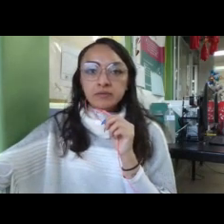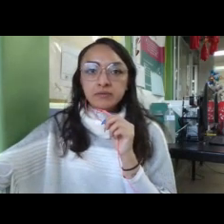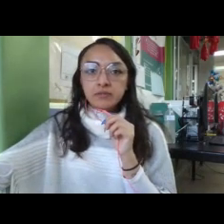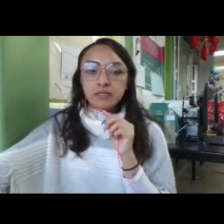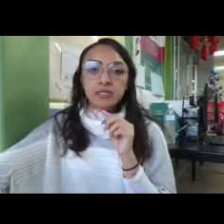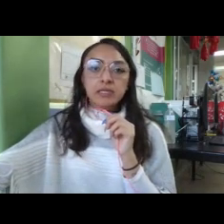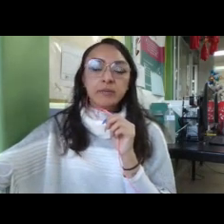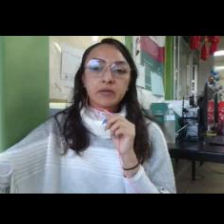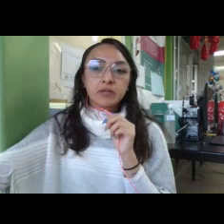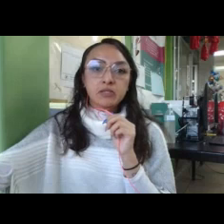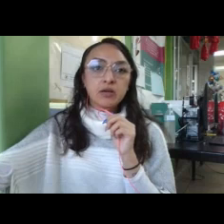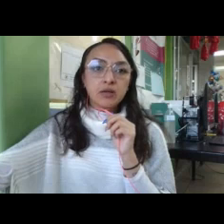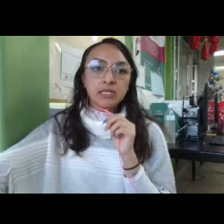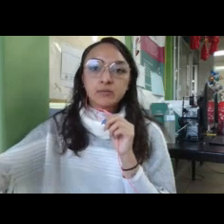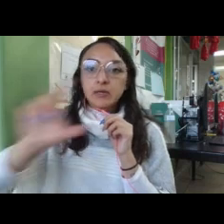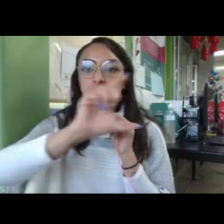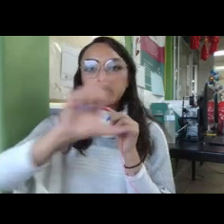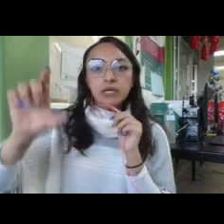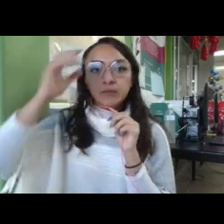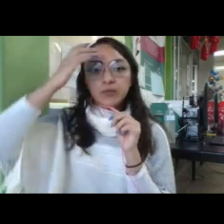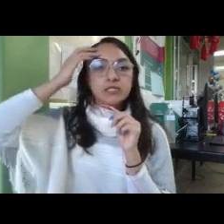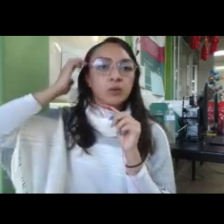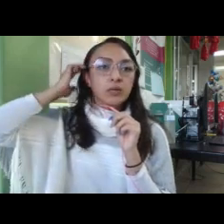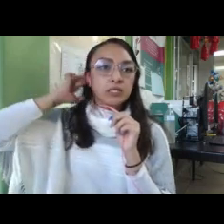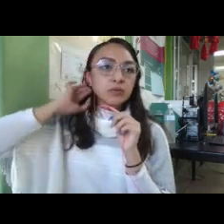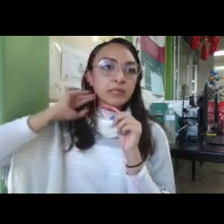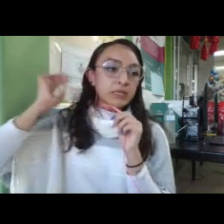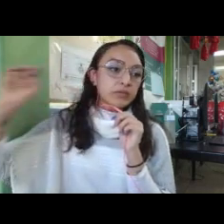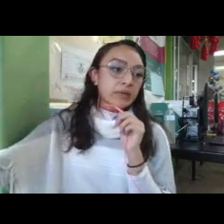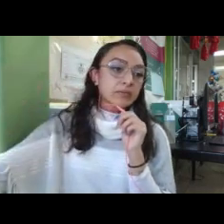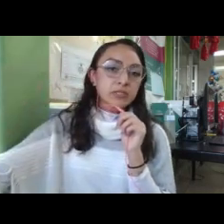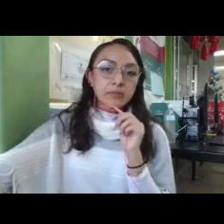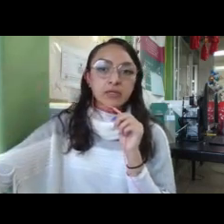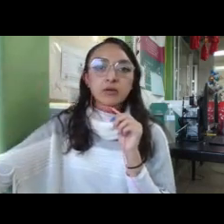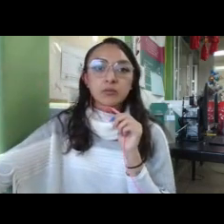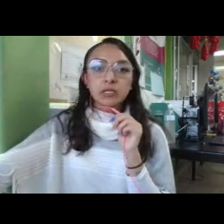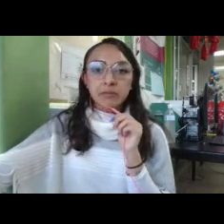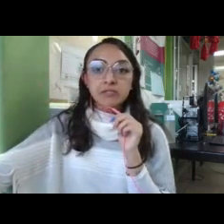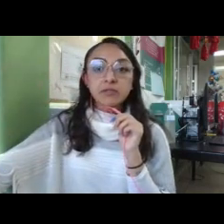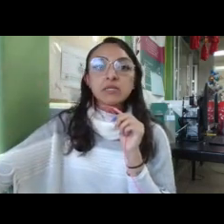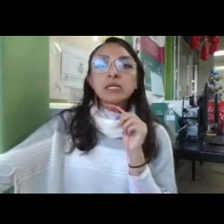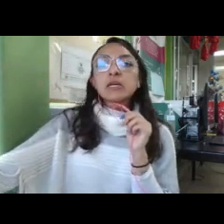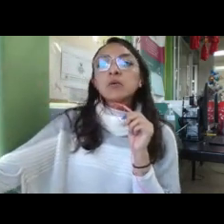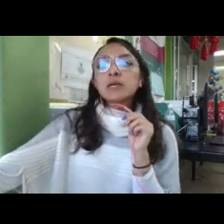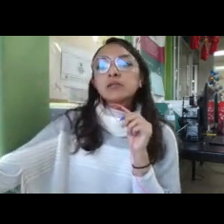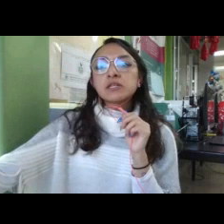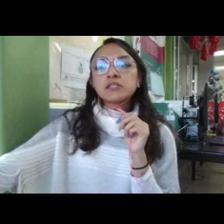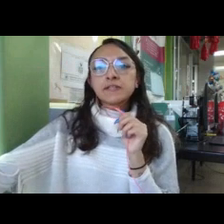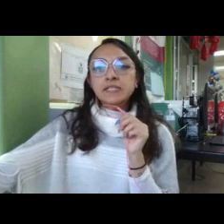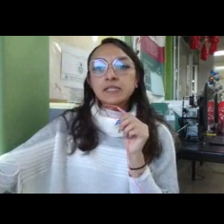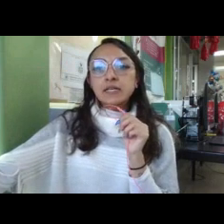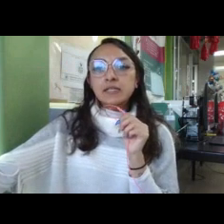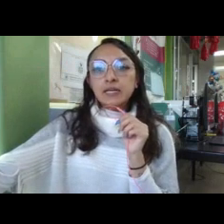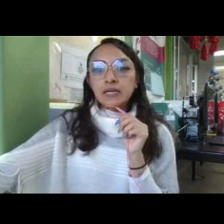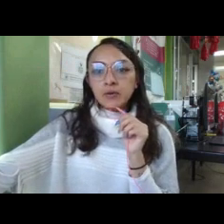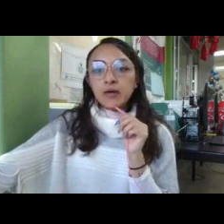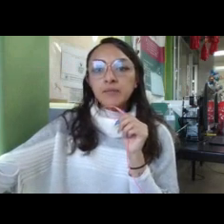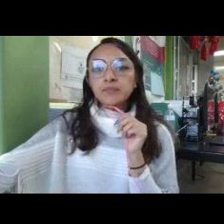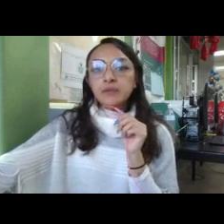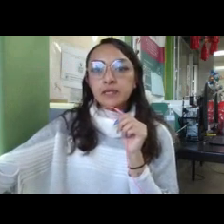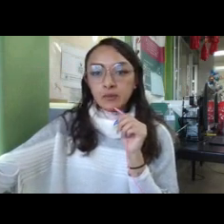ahorita, que tienen que ver con eso. Ahorita les voy a mandar una captura de este cuadrito para que lo trabajemos también como repaso. ¿Cuáles son las diferencias